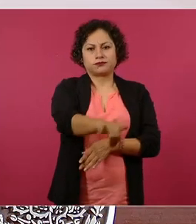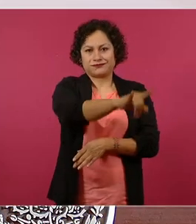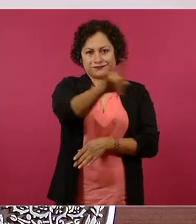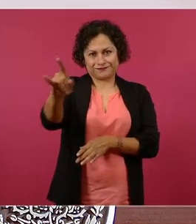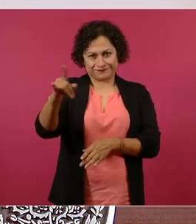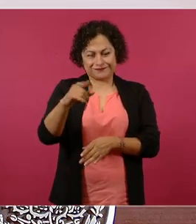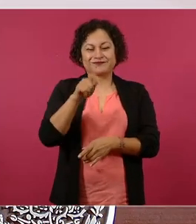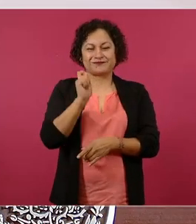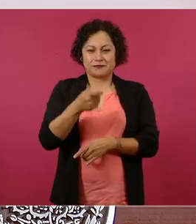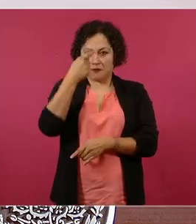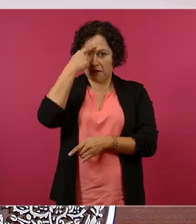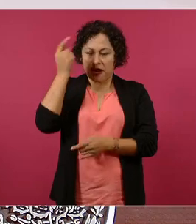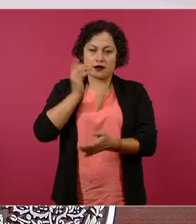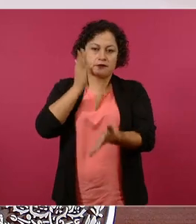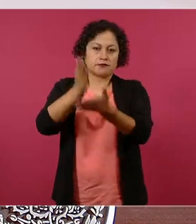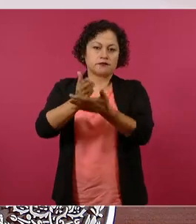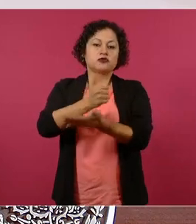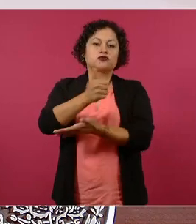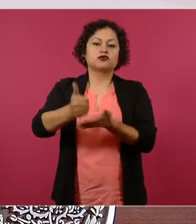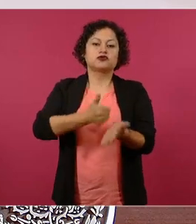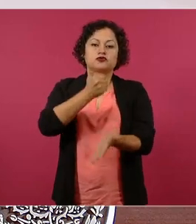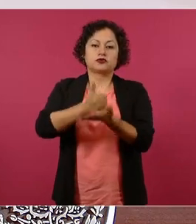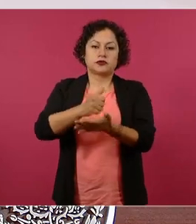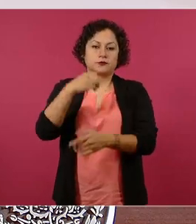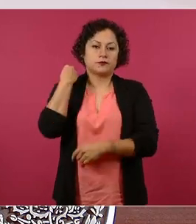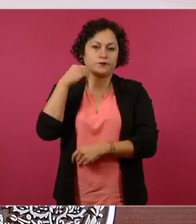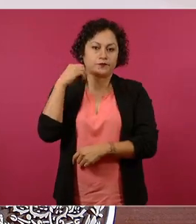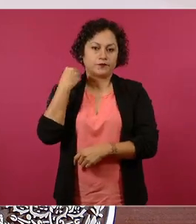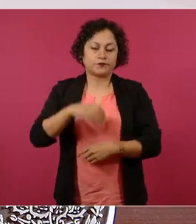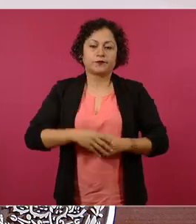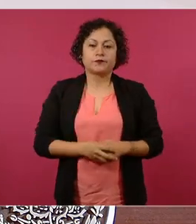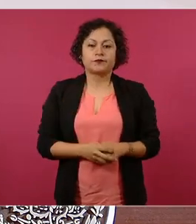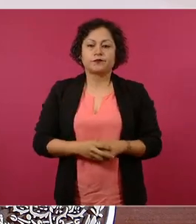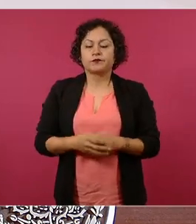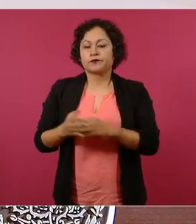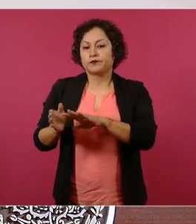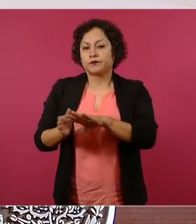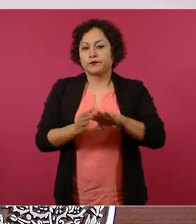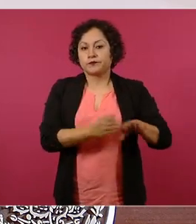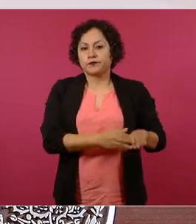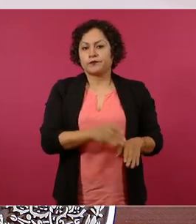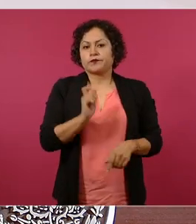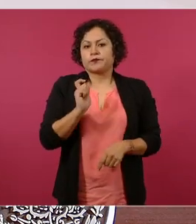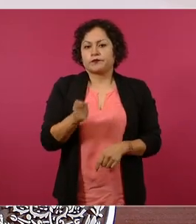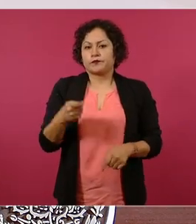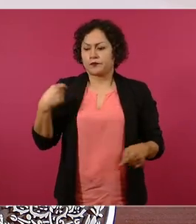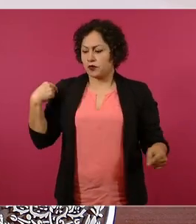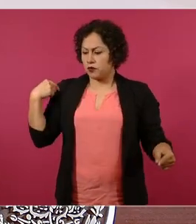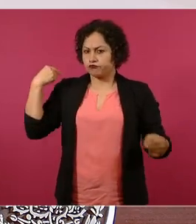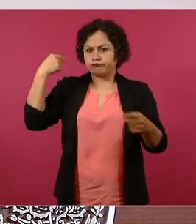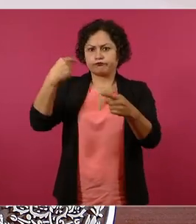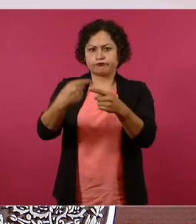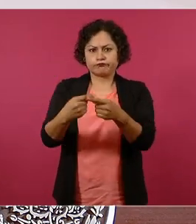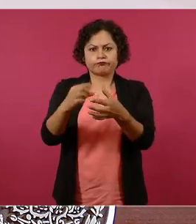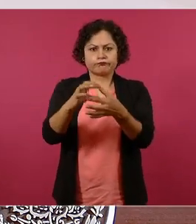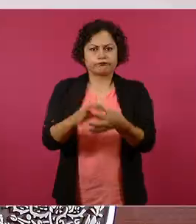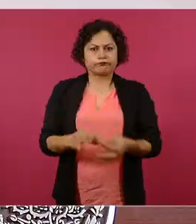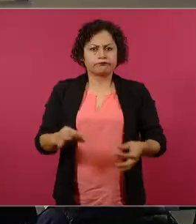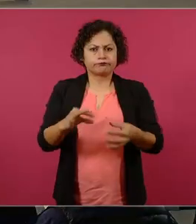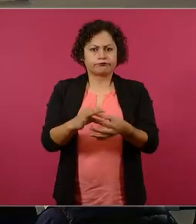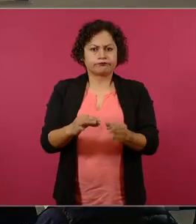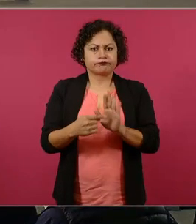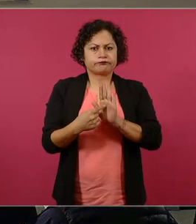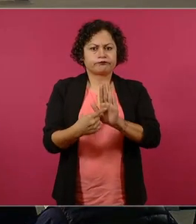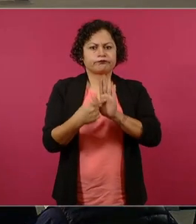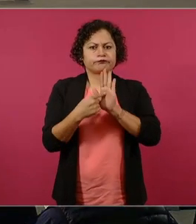Oaxaca y bien cómo hemos alcanzado estos resultados Pues primeramente ha